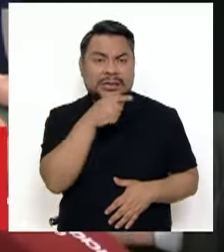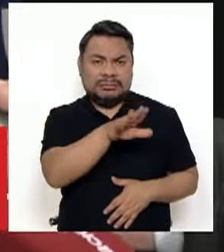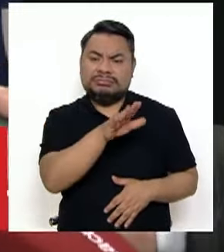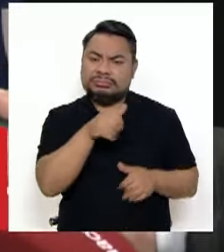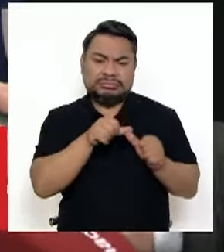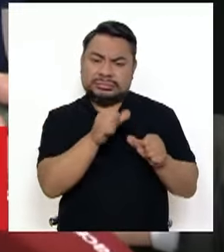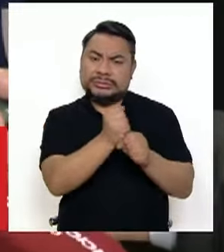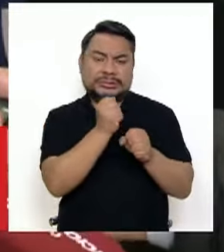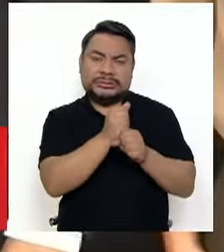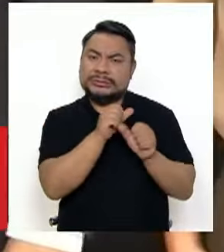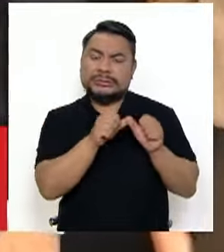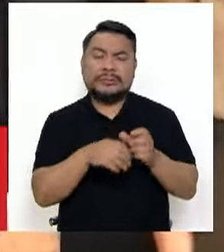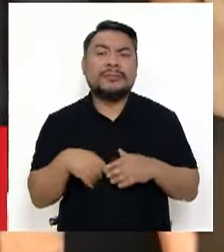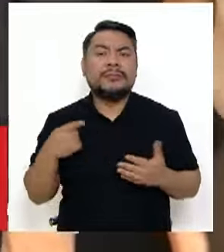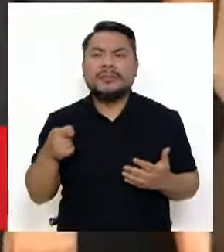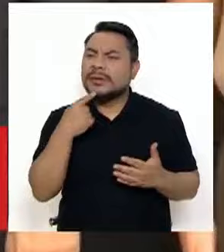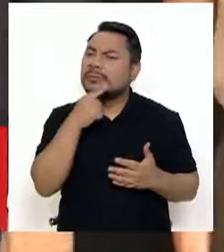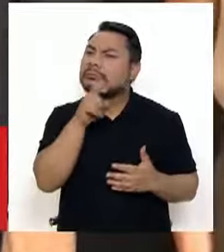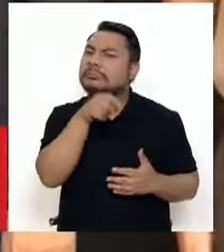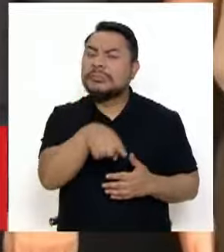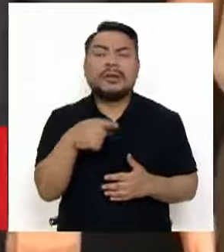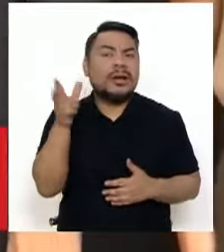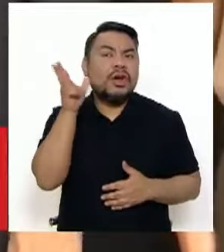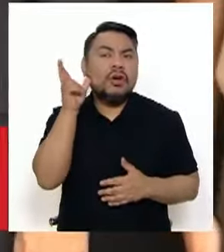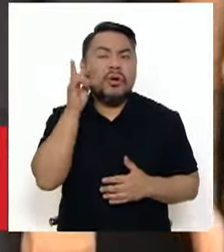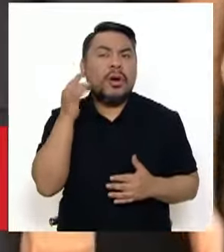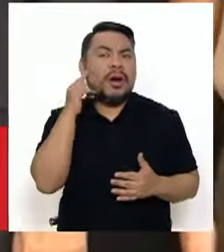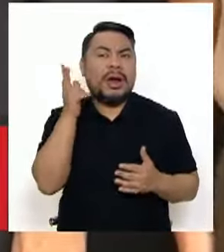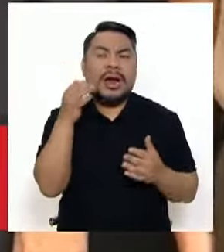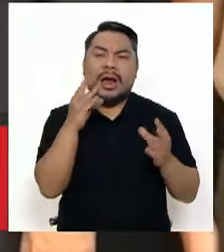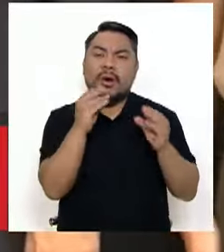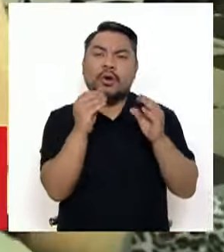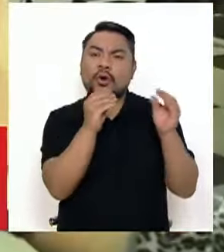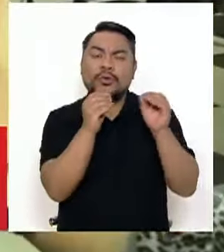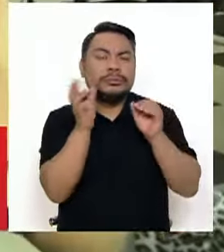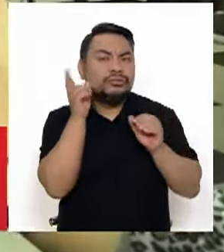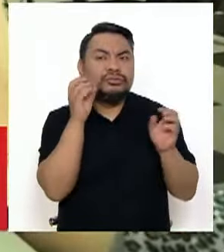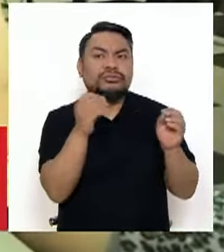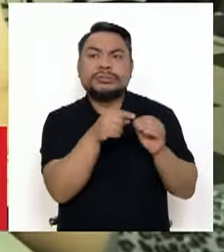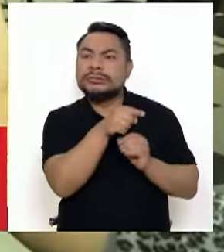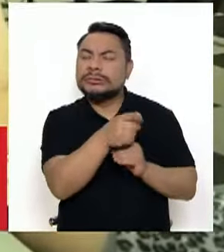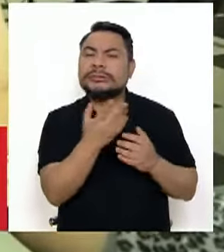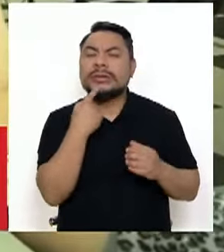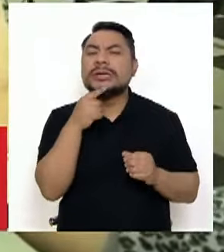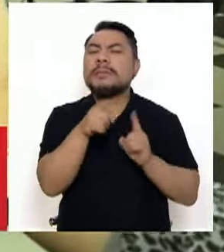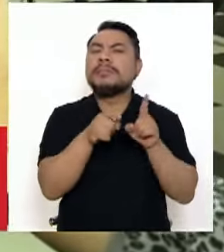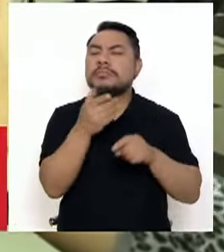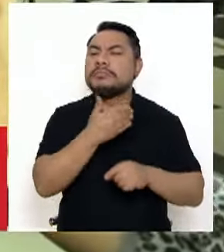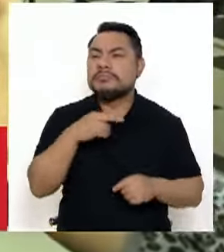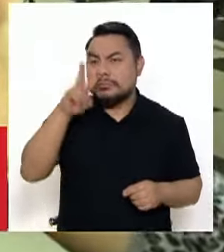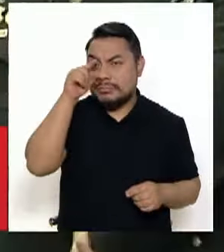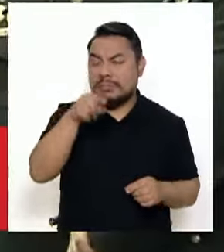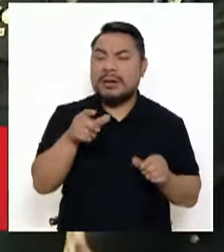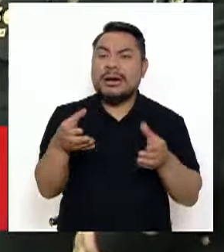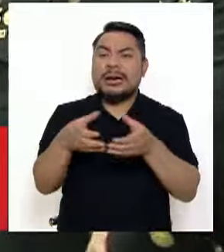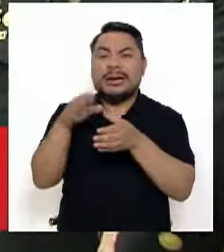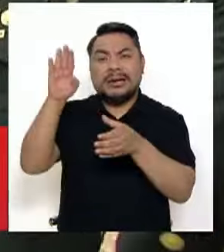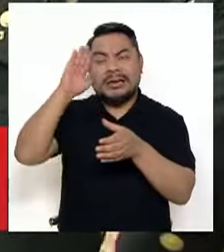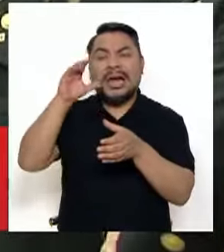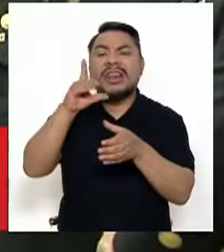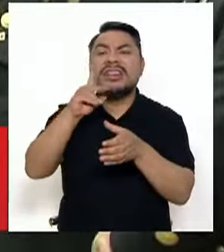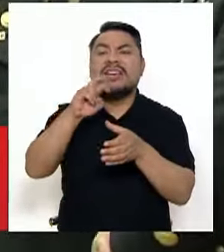cartera. Sobre los audios donde supuestamente Juan José Santibáñez fue consultado por la presidenta Boluarte para desactivar la